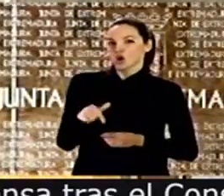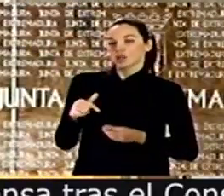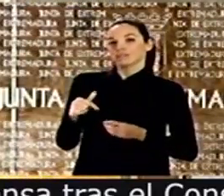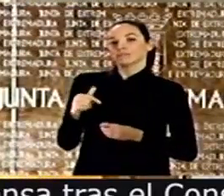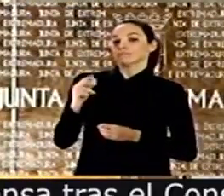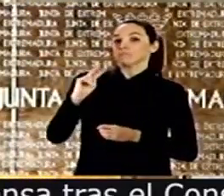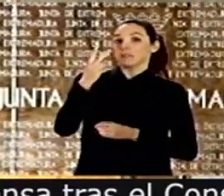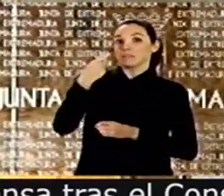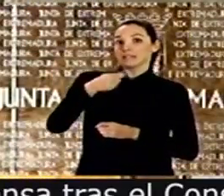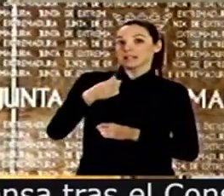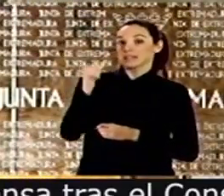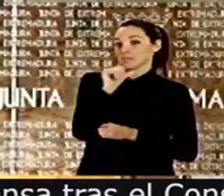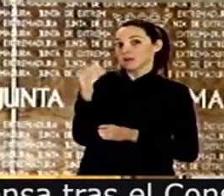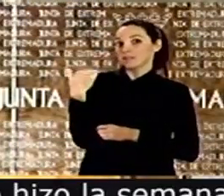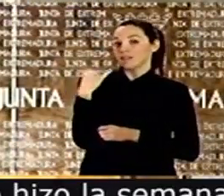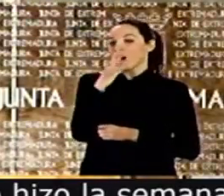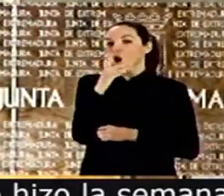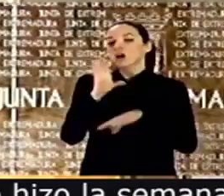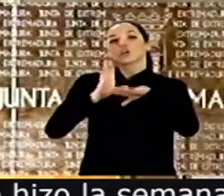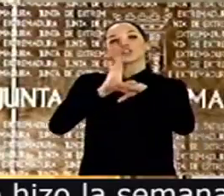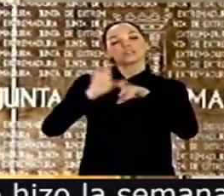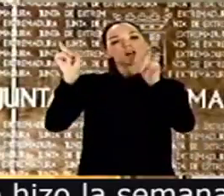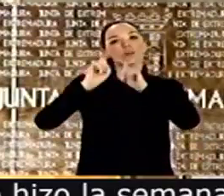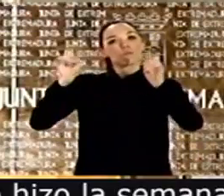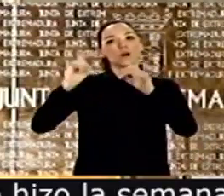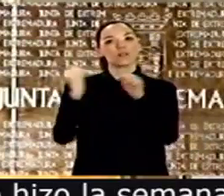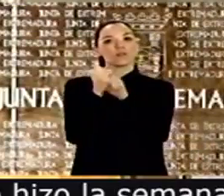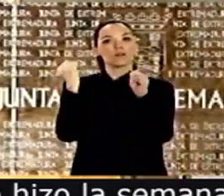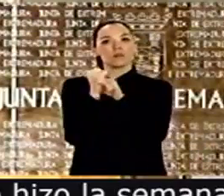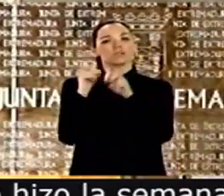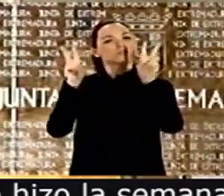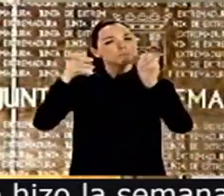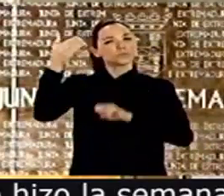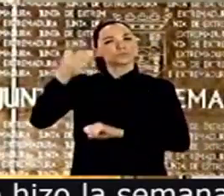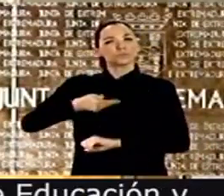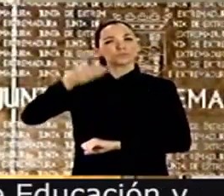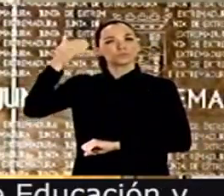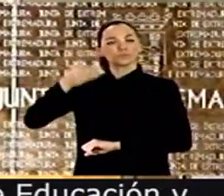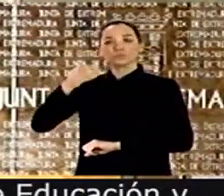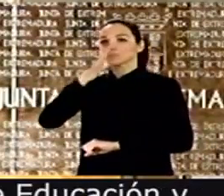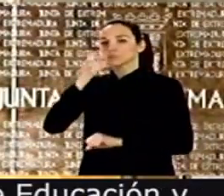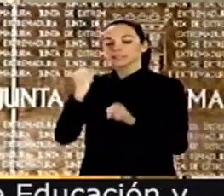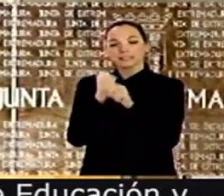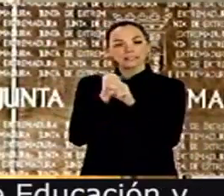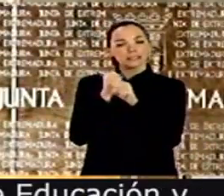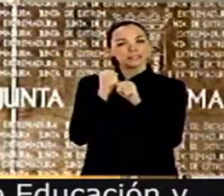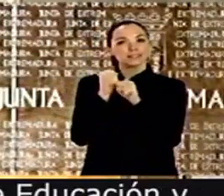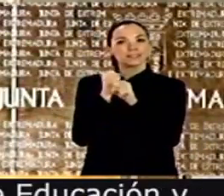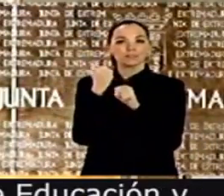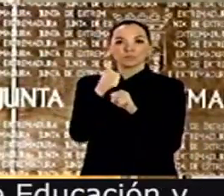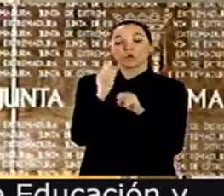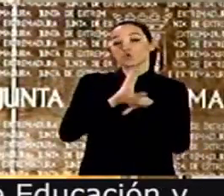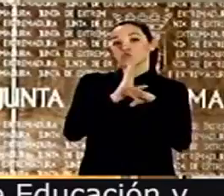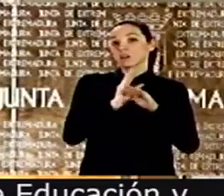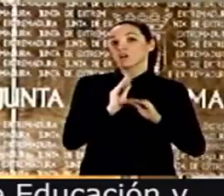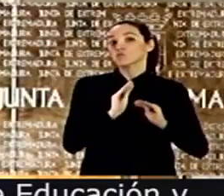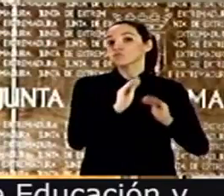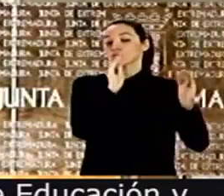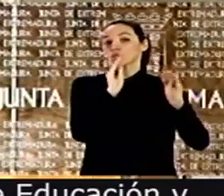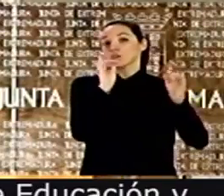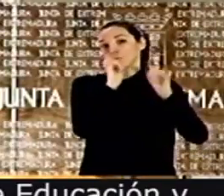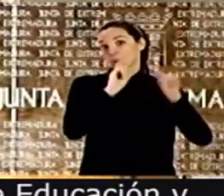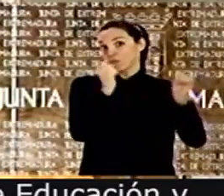consejera de Educación y Empleo, que va a trasladarles un asunto muy importante sobre el que vienen trabajando con mucho cariño desde su consejería, desde la Consejería de Educación